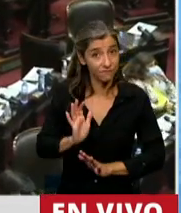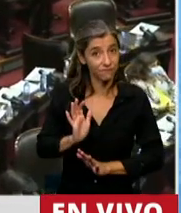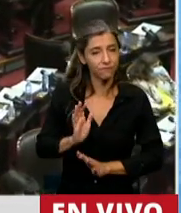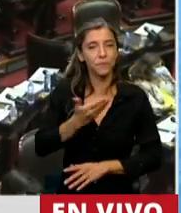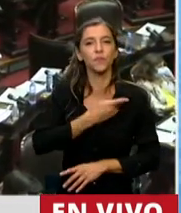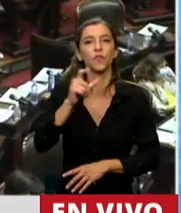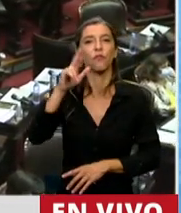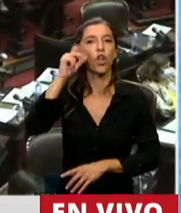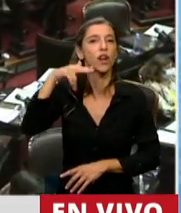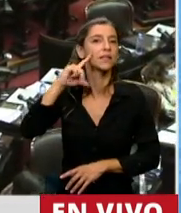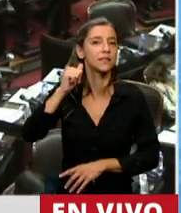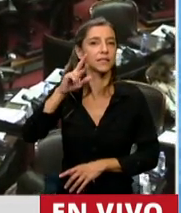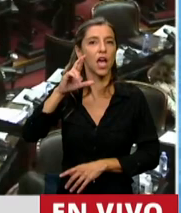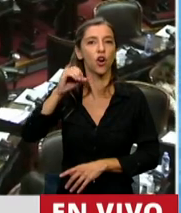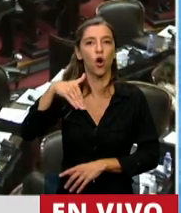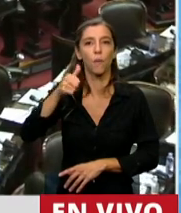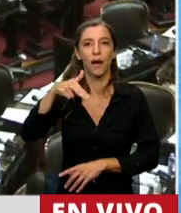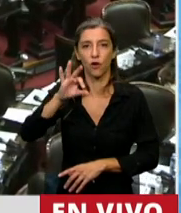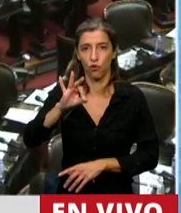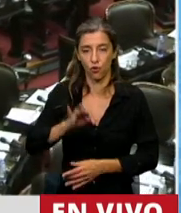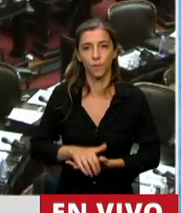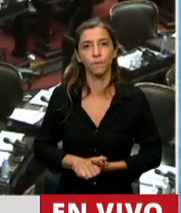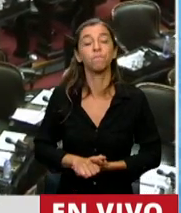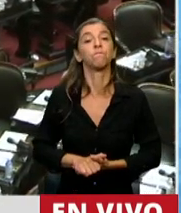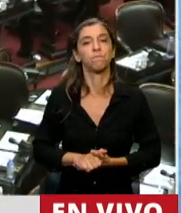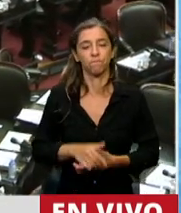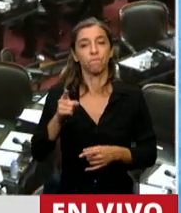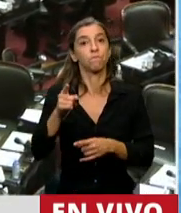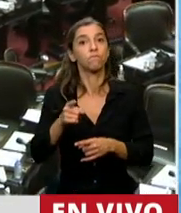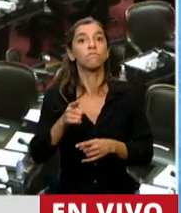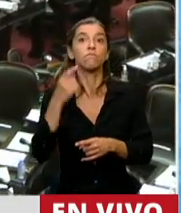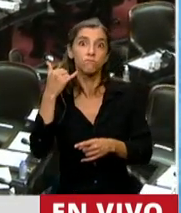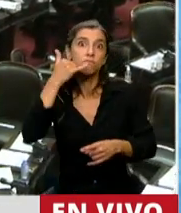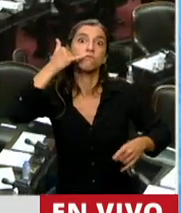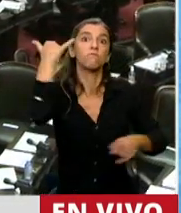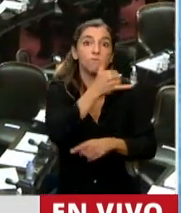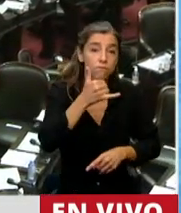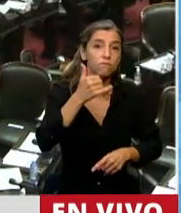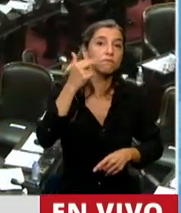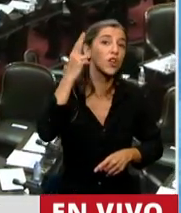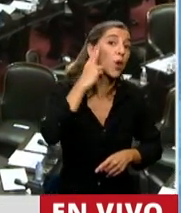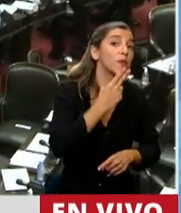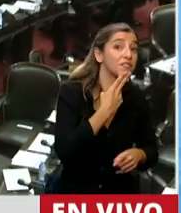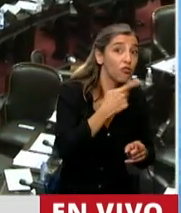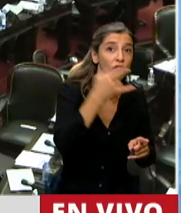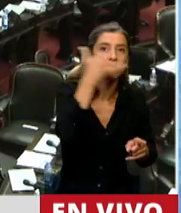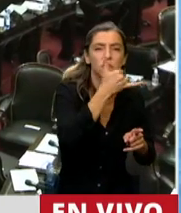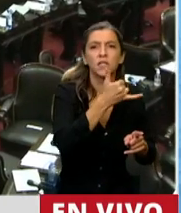años, Florencia Romano. Se conoció un audio al 911, una llamada que alertaba